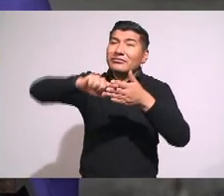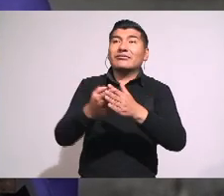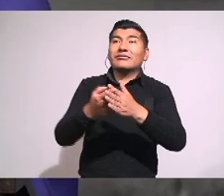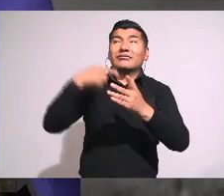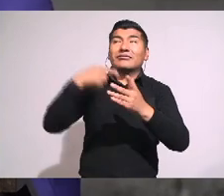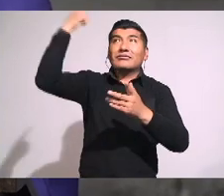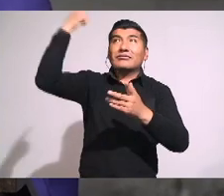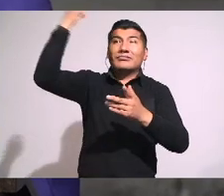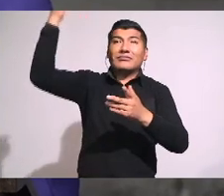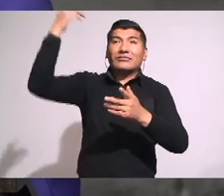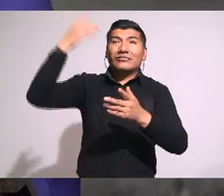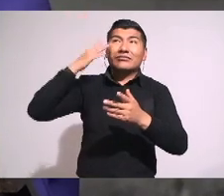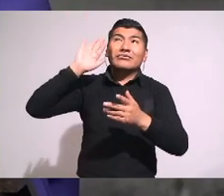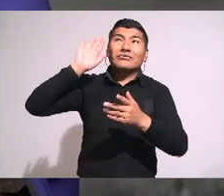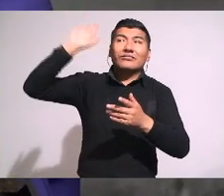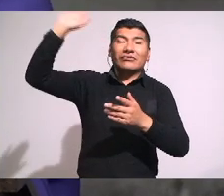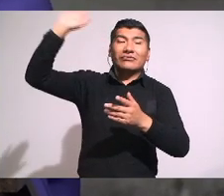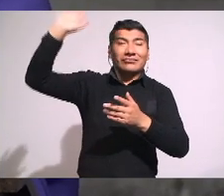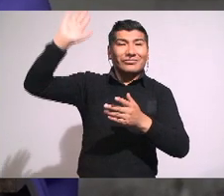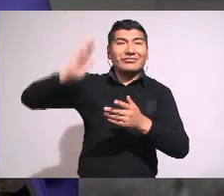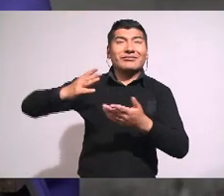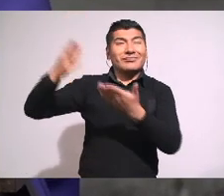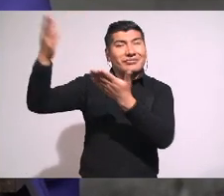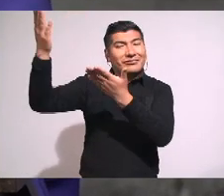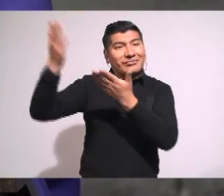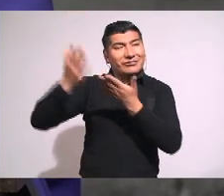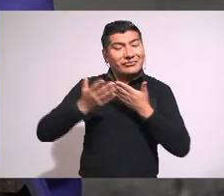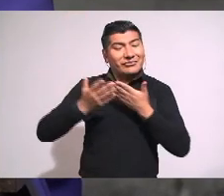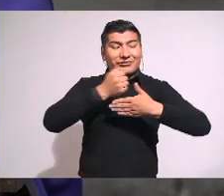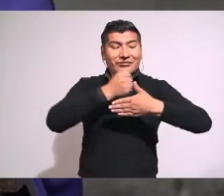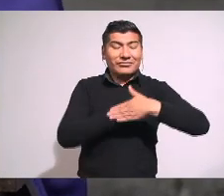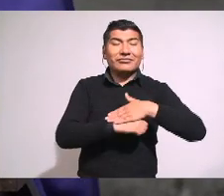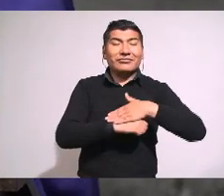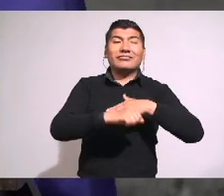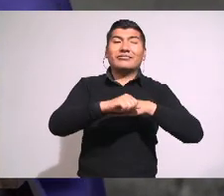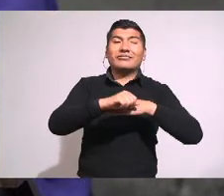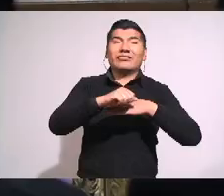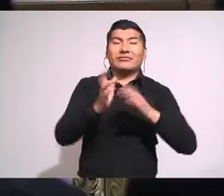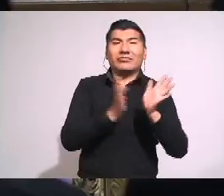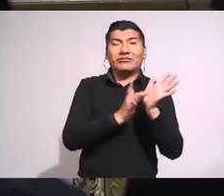partir de la luz maravillosa que nos trae el pesebre de Belén.